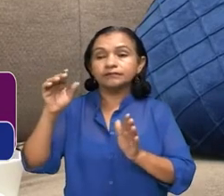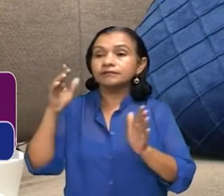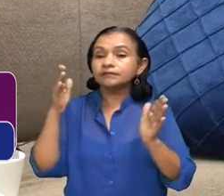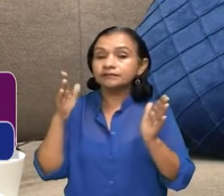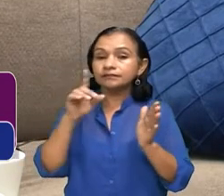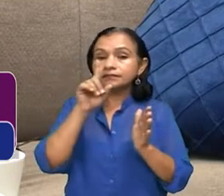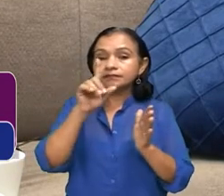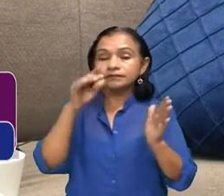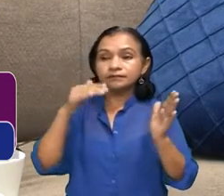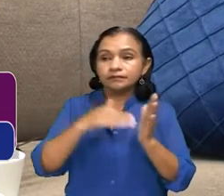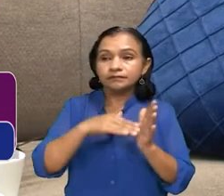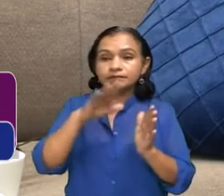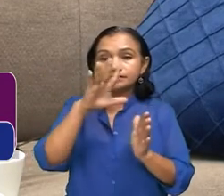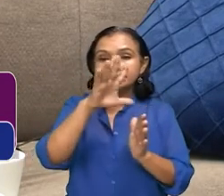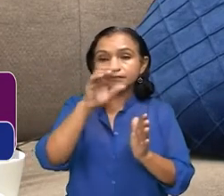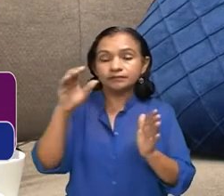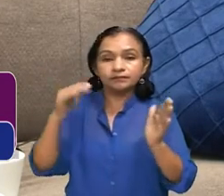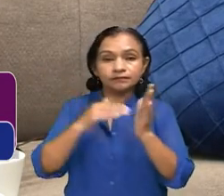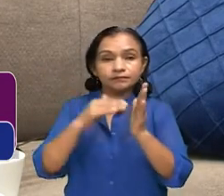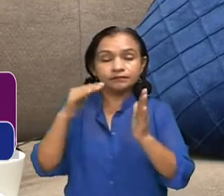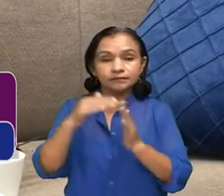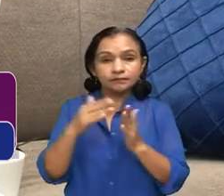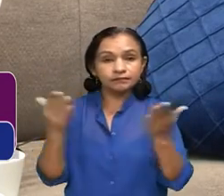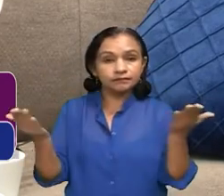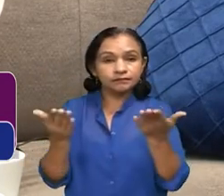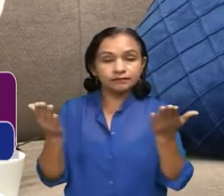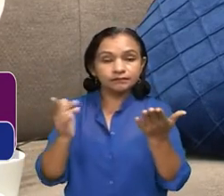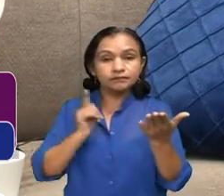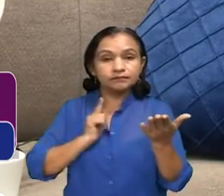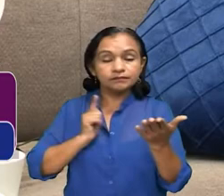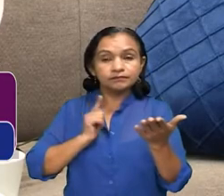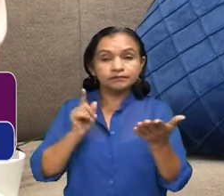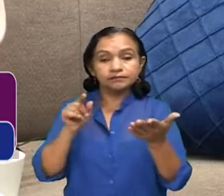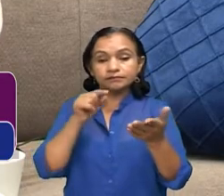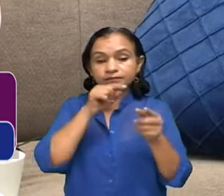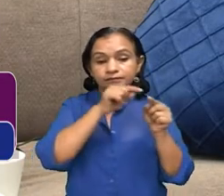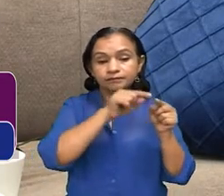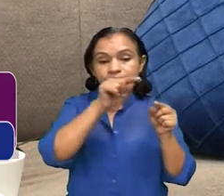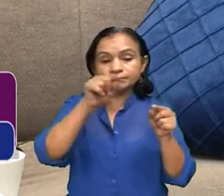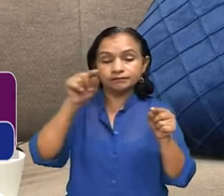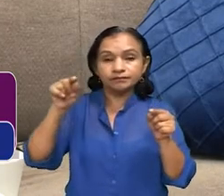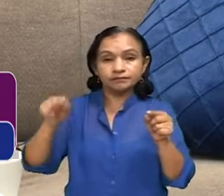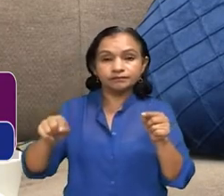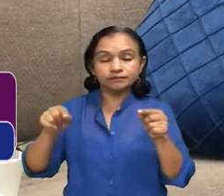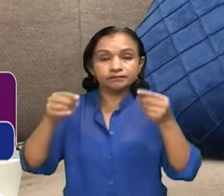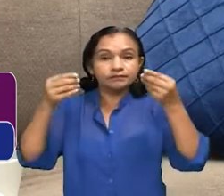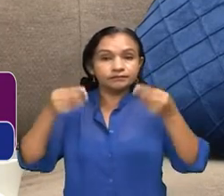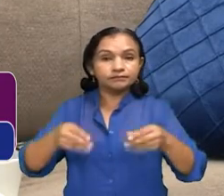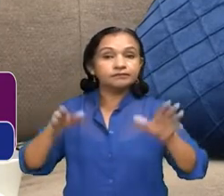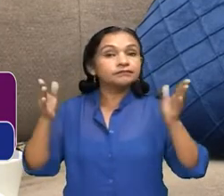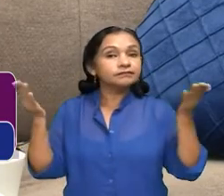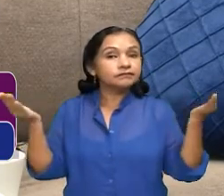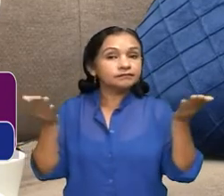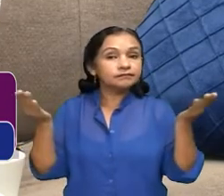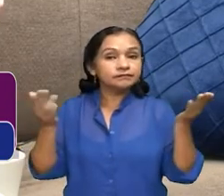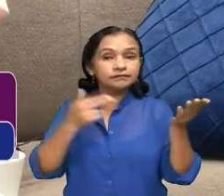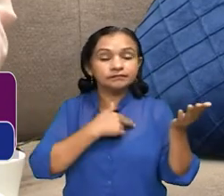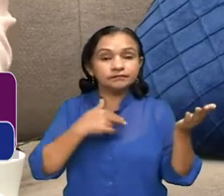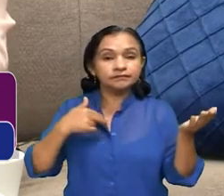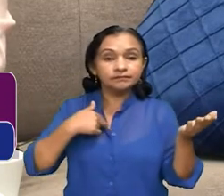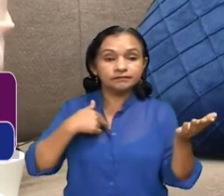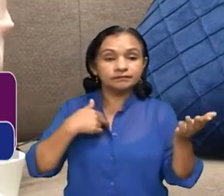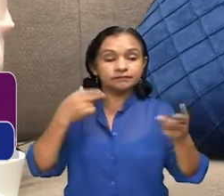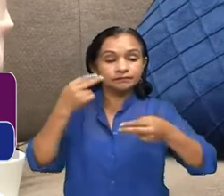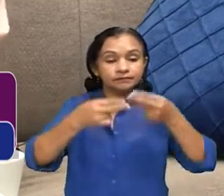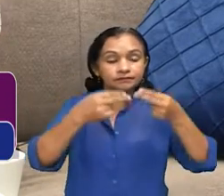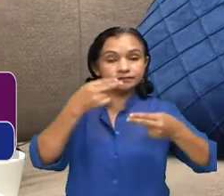de contenido. Entonces, si no estamos dentro de alguna de estas plataformas, estamos perdiendo la oportunidad de que este sinnúmero